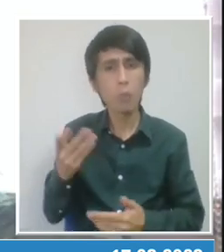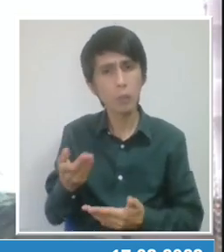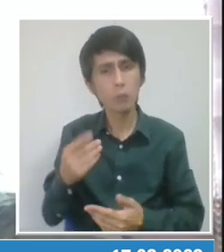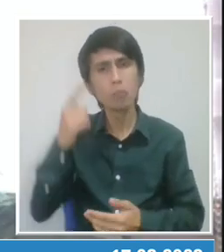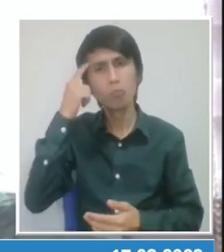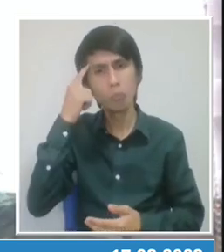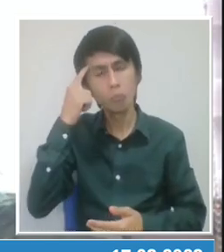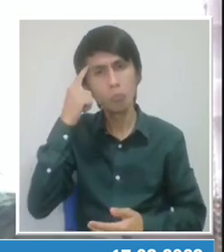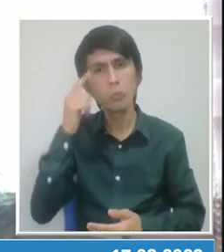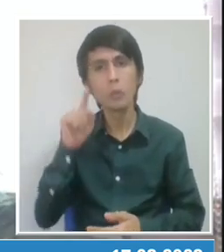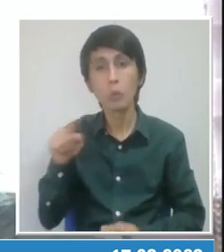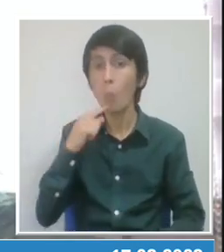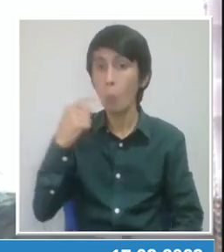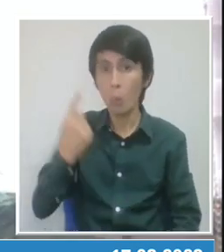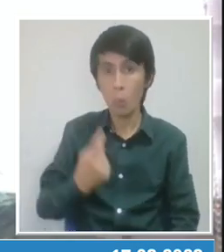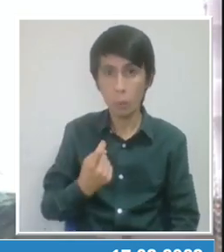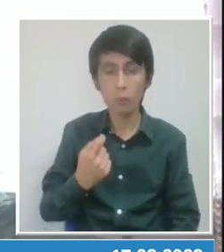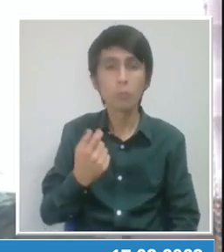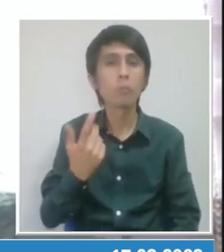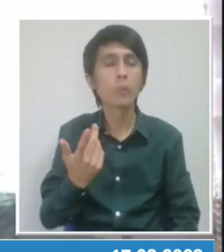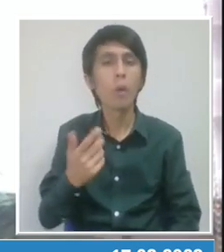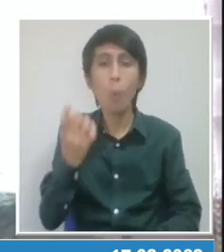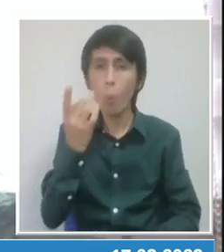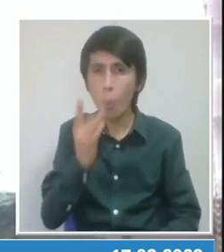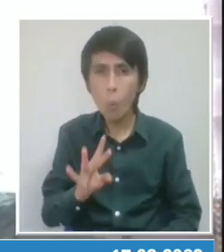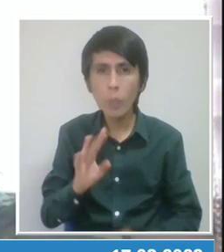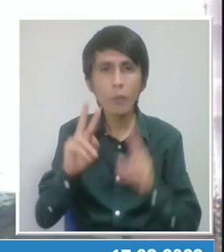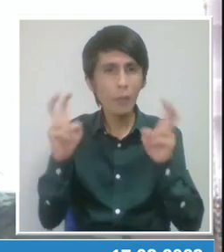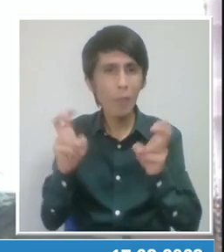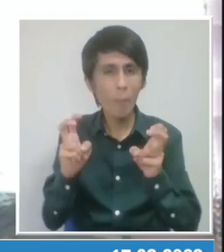su pregunta, es solo en la parte orgánica, ¿no?